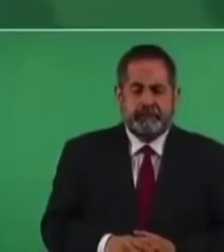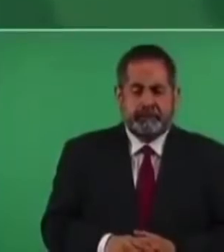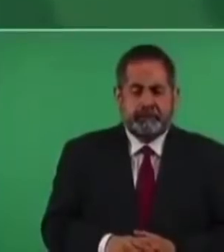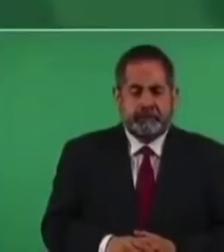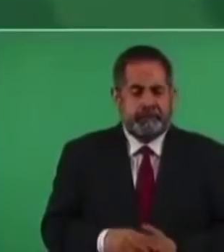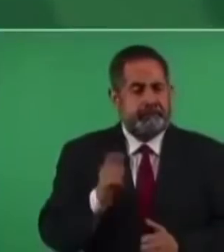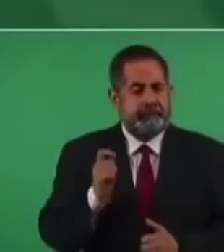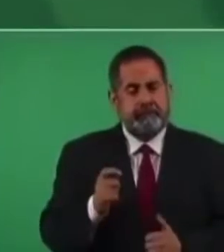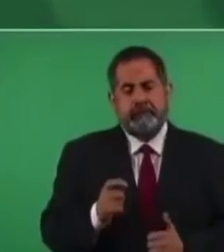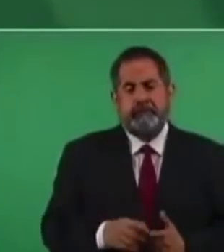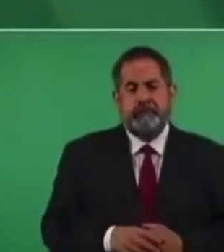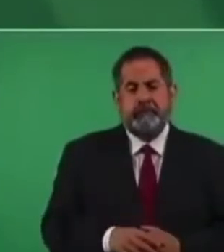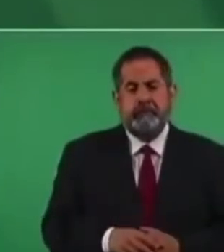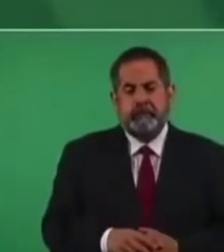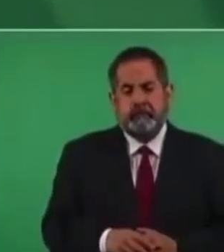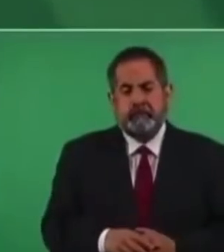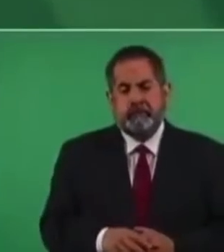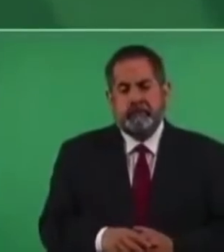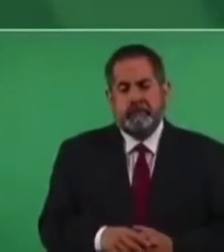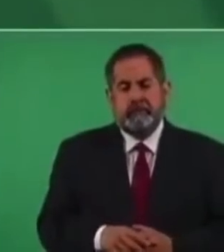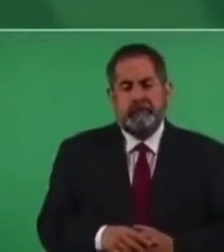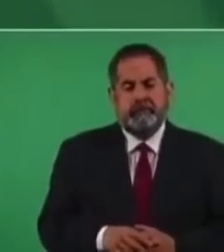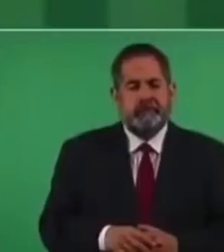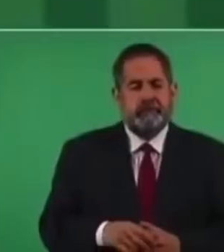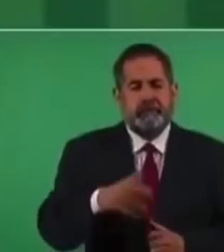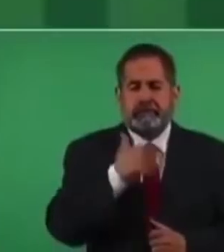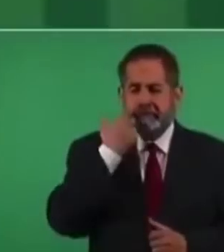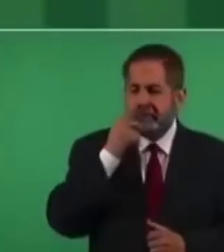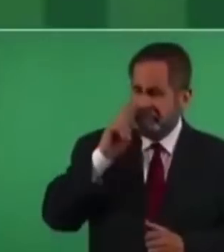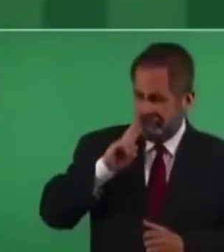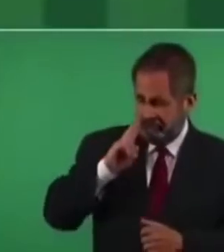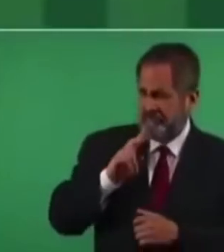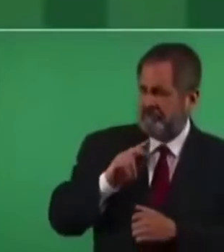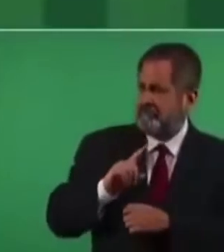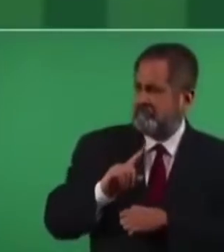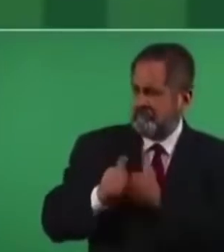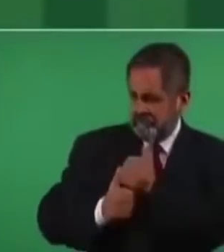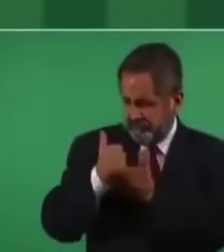y no juegan las vencidas